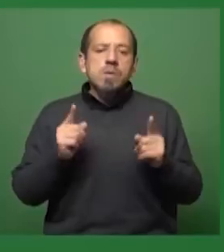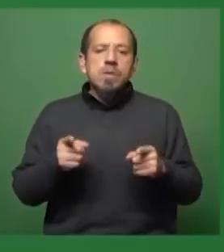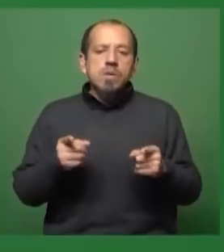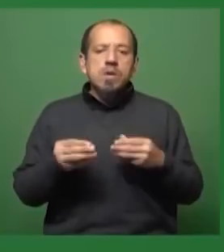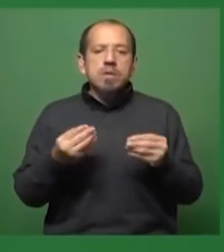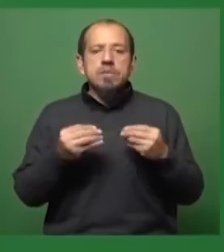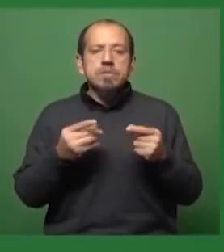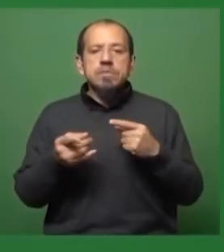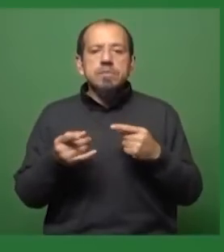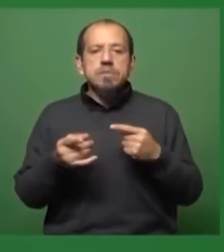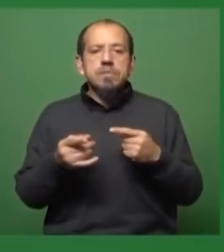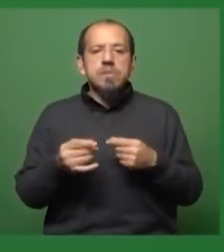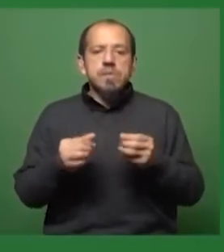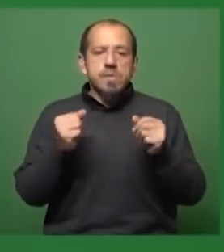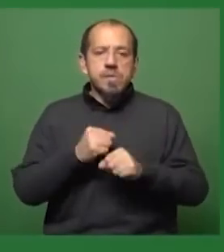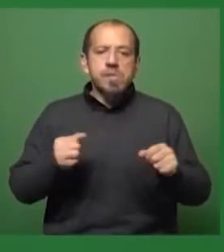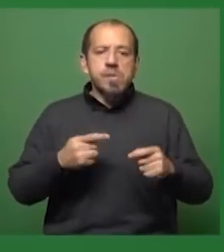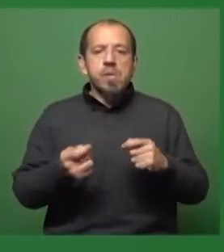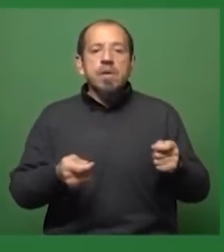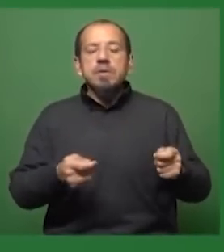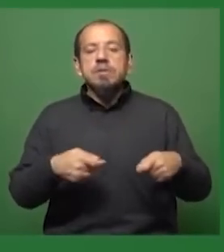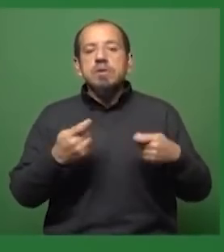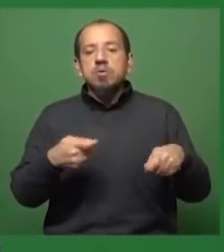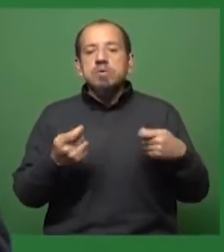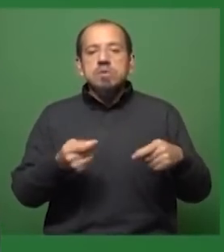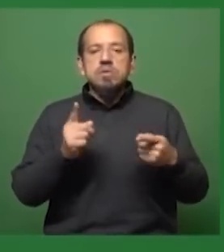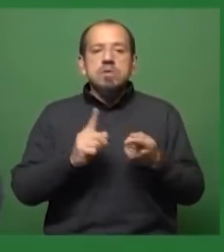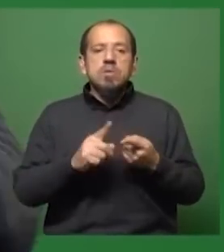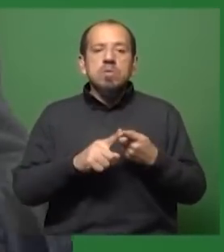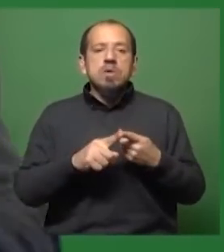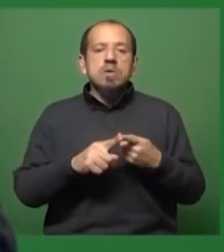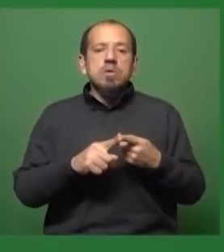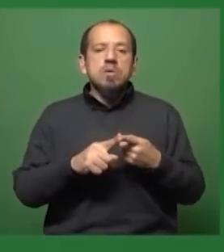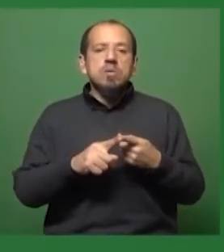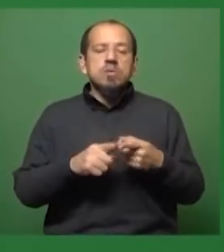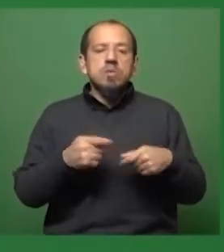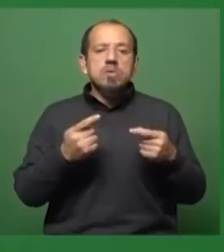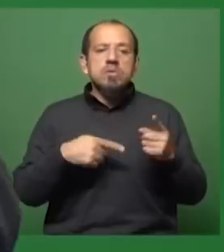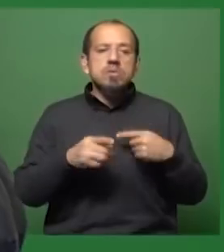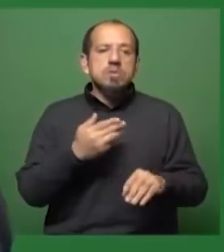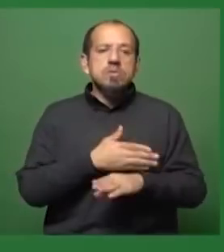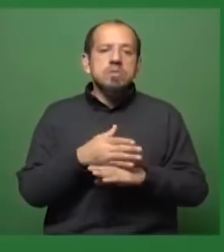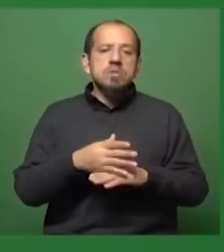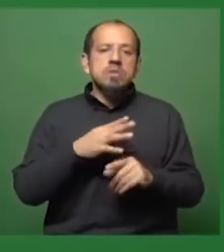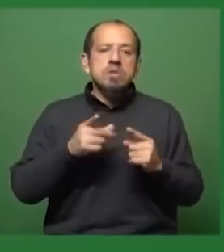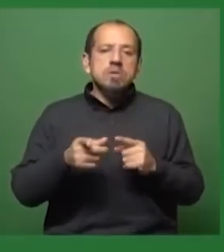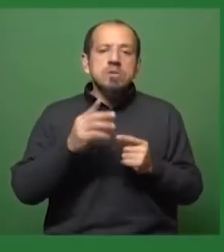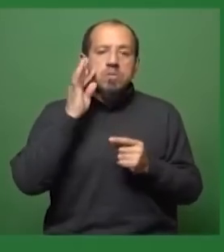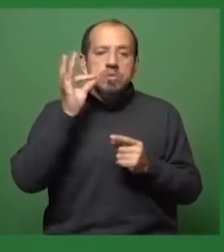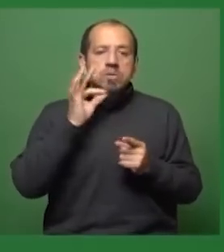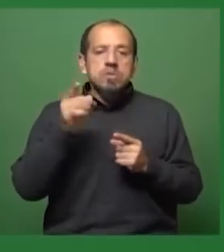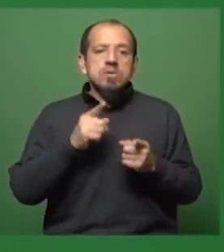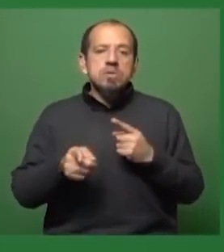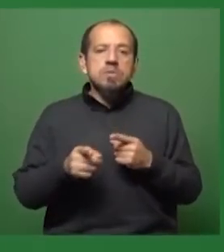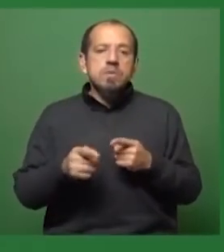flexibilidades a la hora de poder negociar acuerdos comerciales en conjunto y luego tener algunas posibilidades En